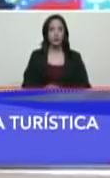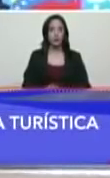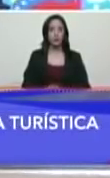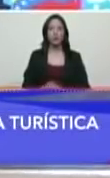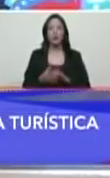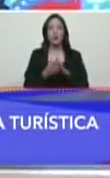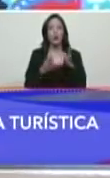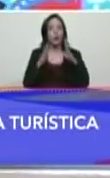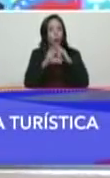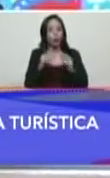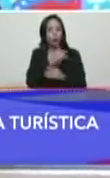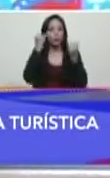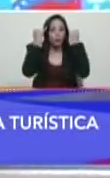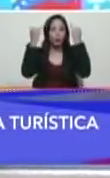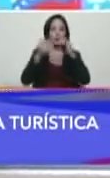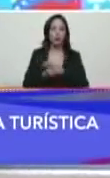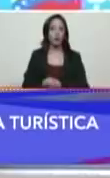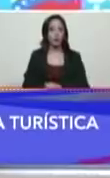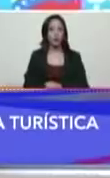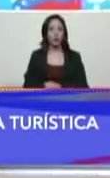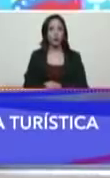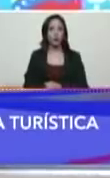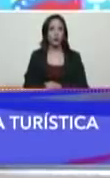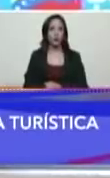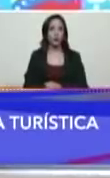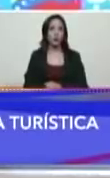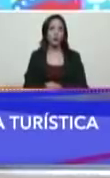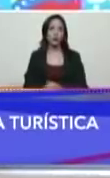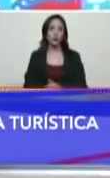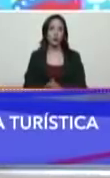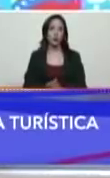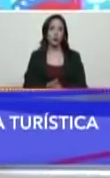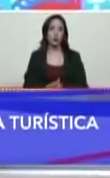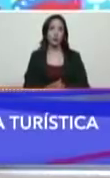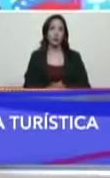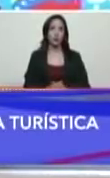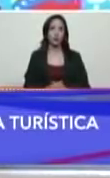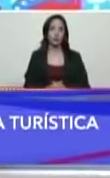masa crítica en función de